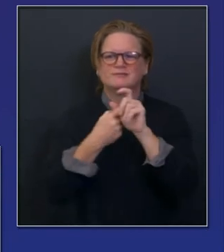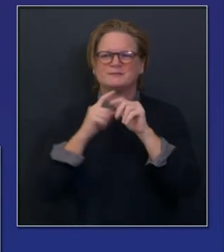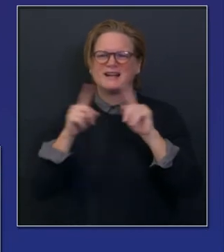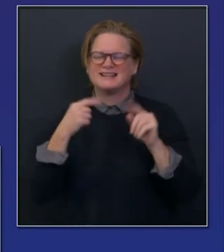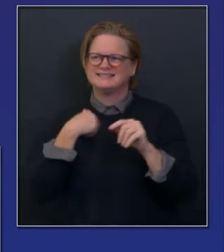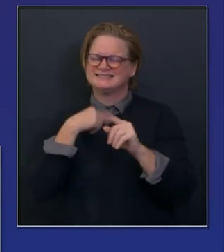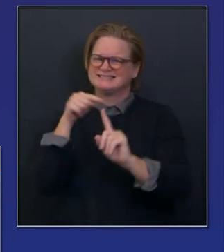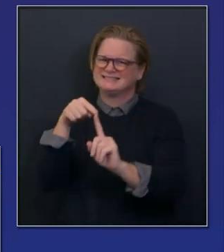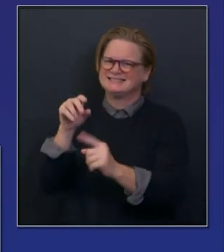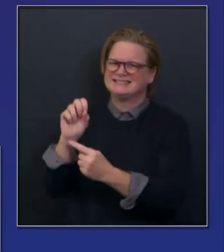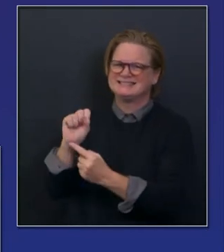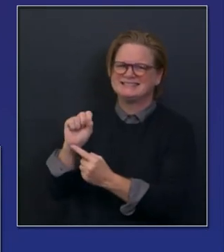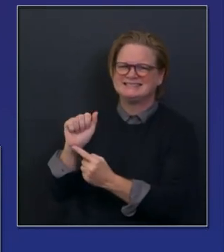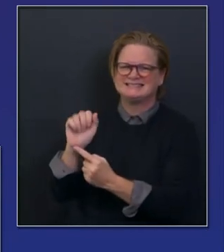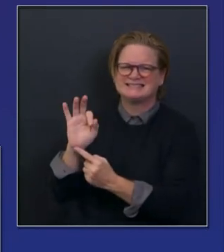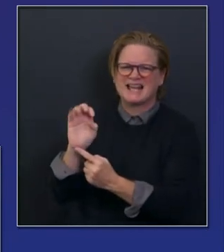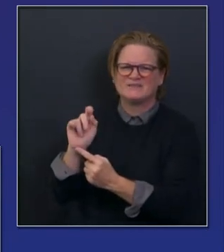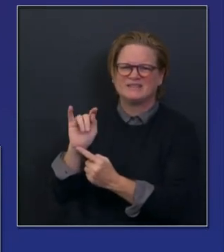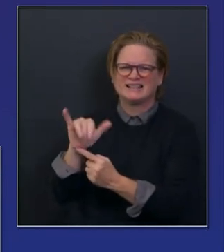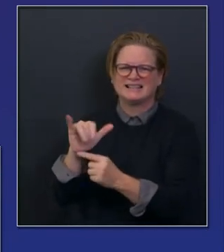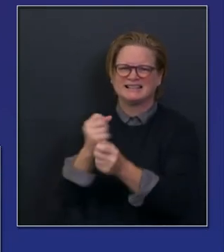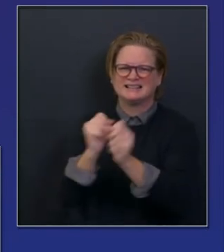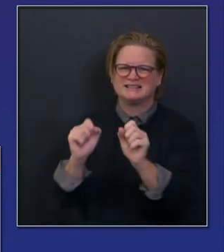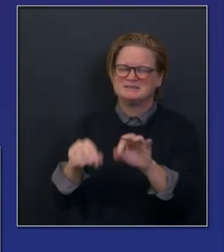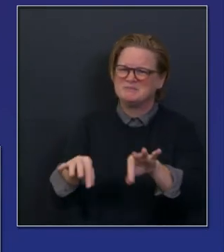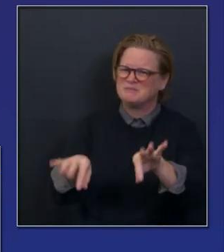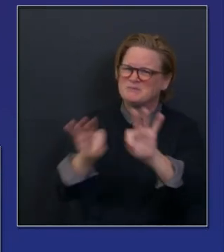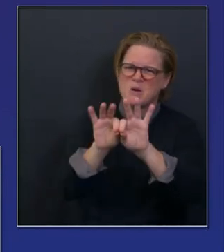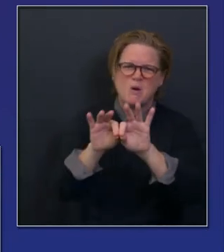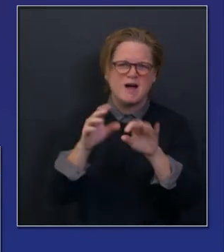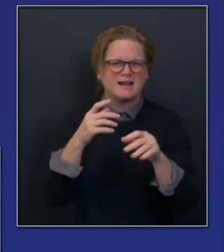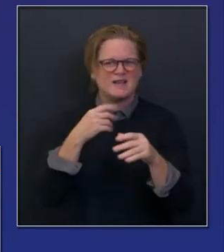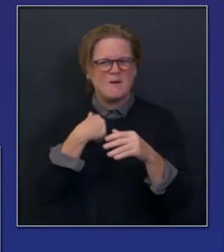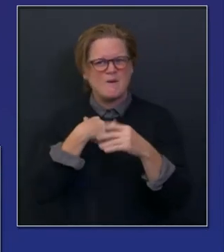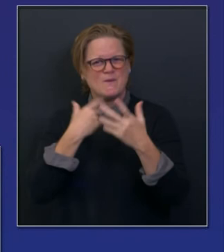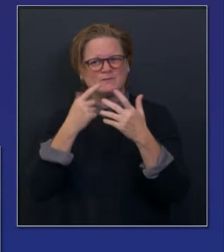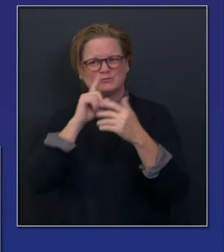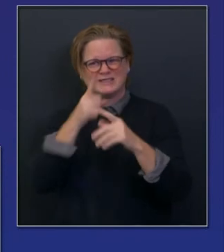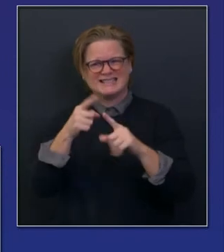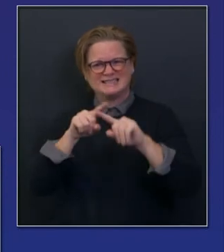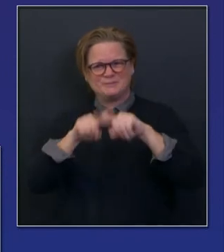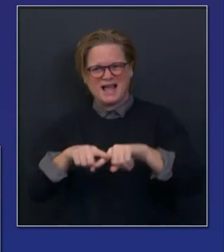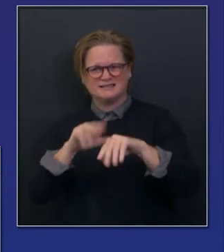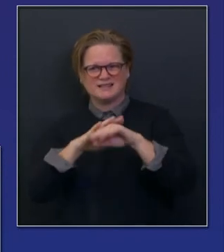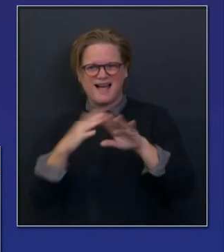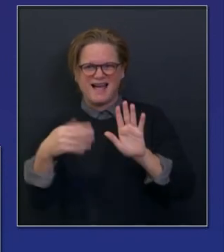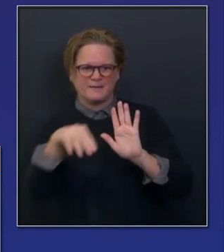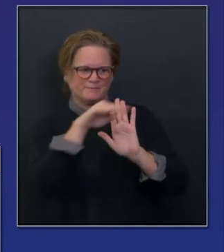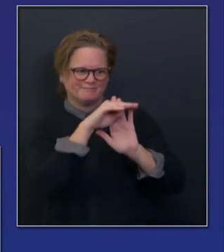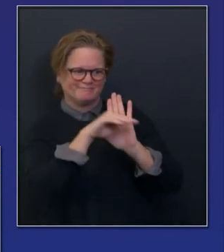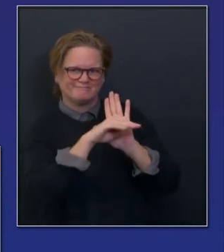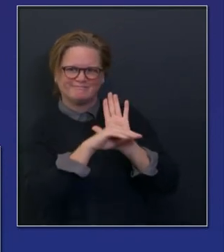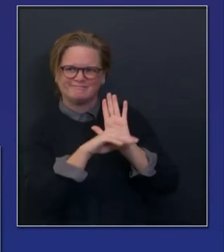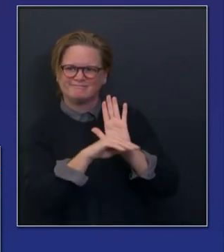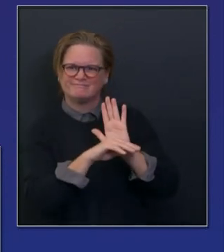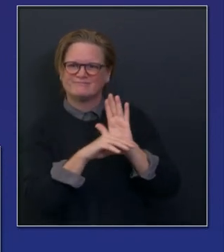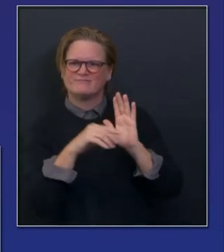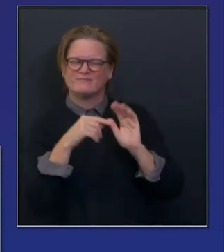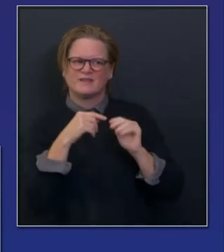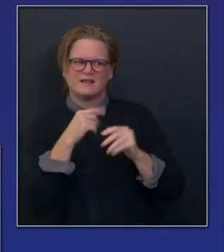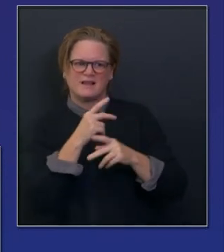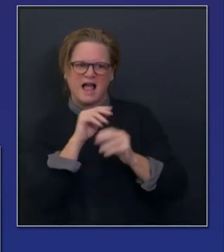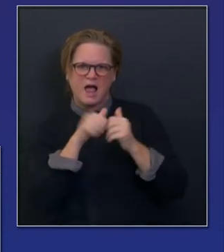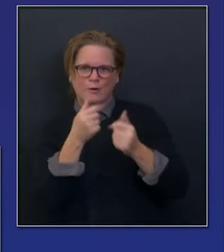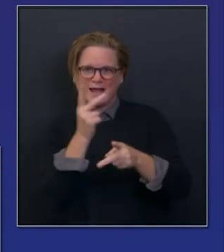las prioridades de seguridad. Y es importante mantener a los niños activos, considerando el riesgo y cómo hay